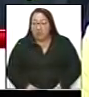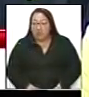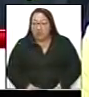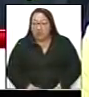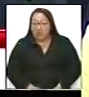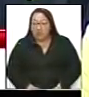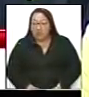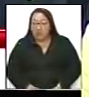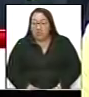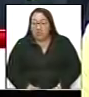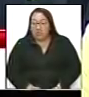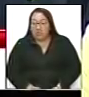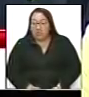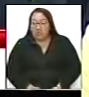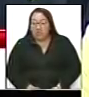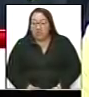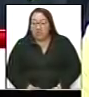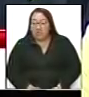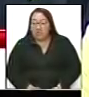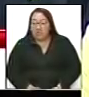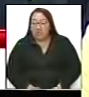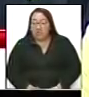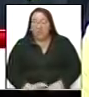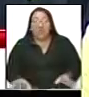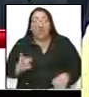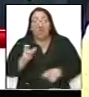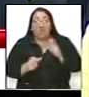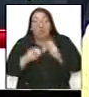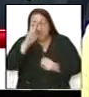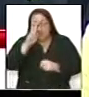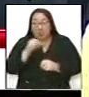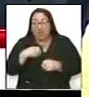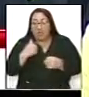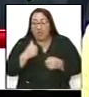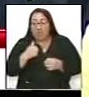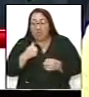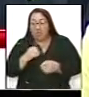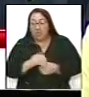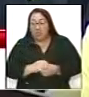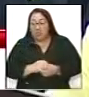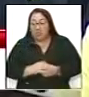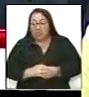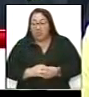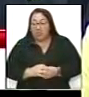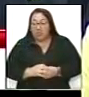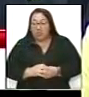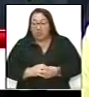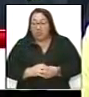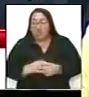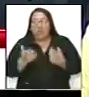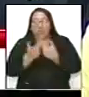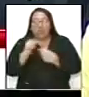dolo y que nadie, ningún peruano que está aquí sentado en el Parlamento, creo que secunda los actos de terrorismo. Muchísimas gracias.